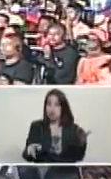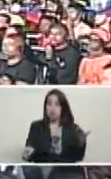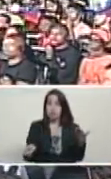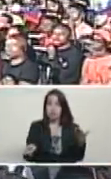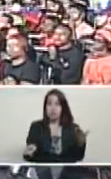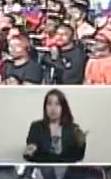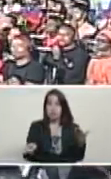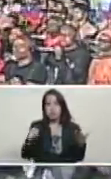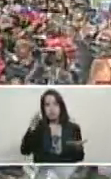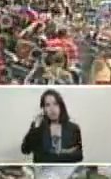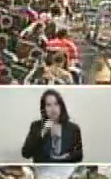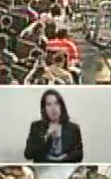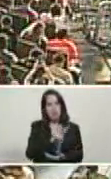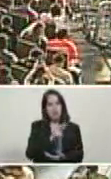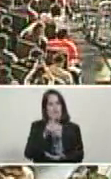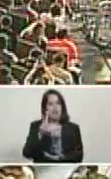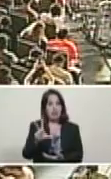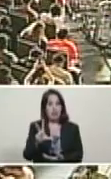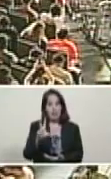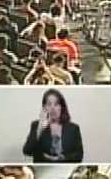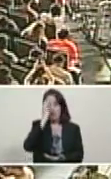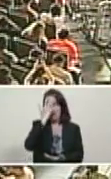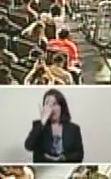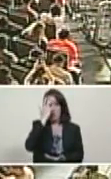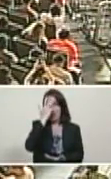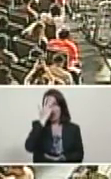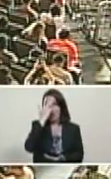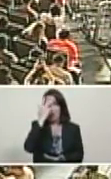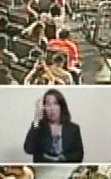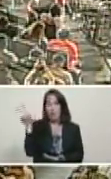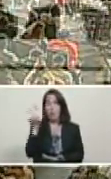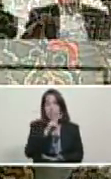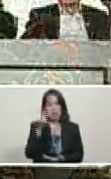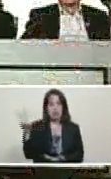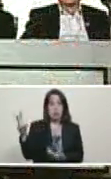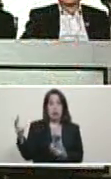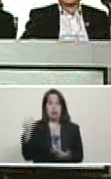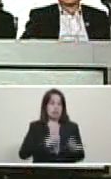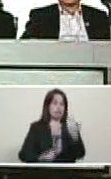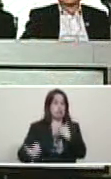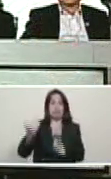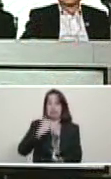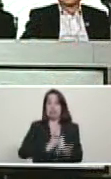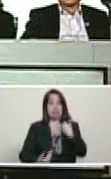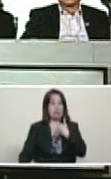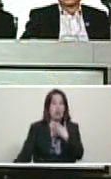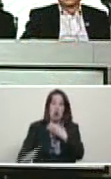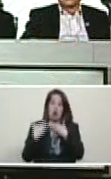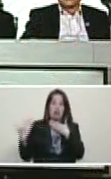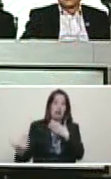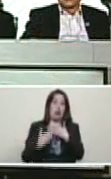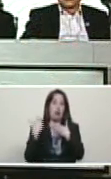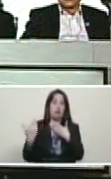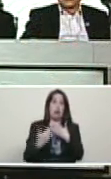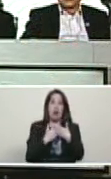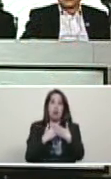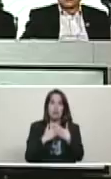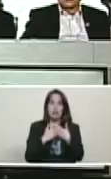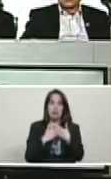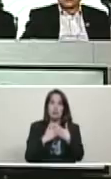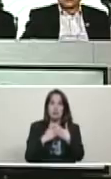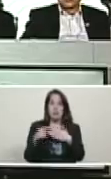el sábado 23 de febrero venezuela sufrió una agresión por parte